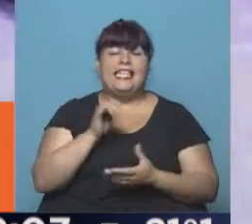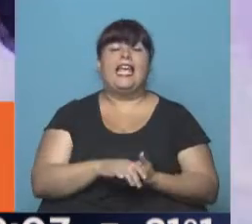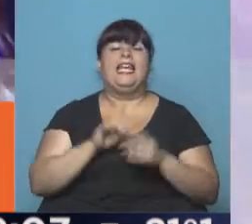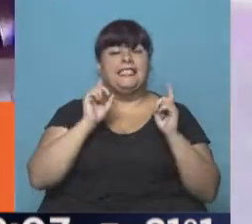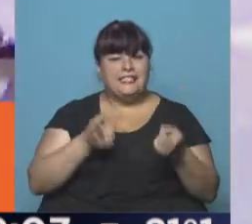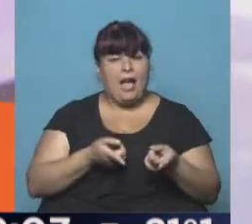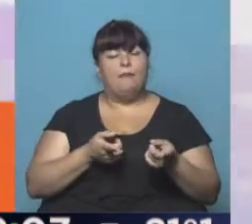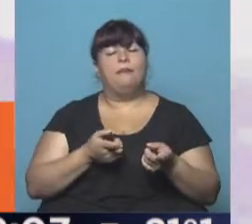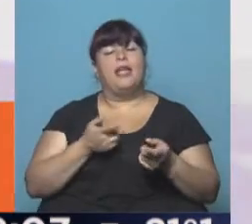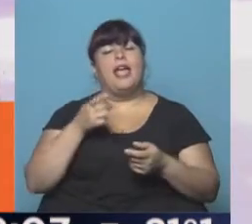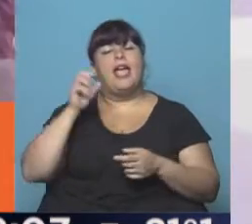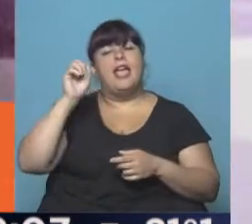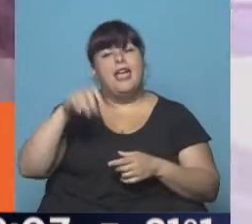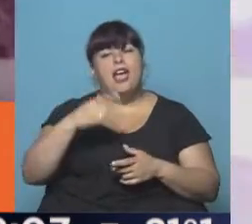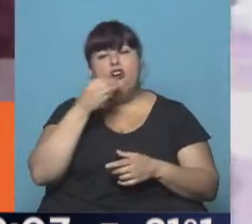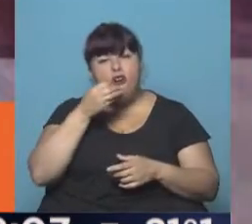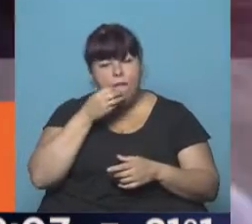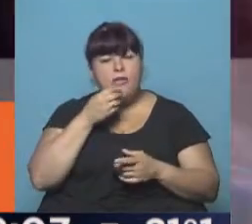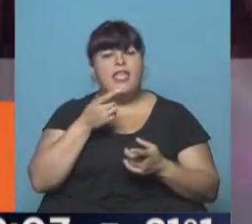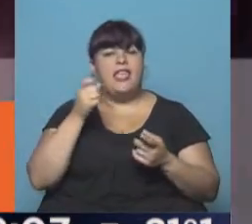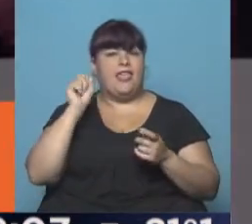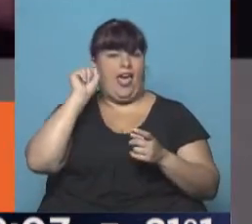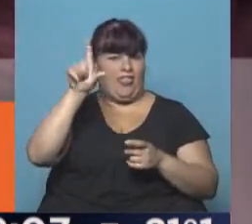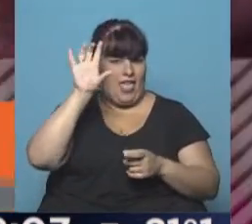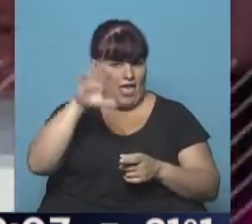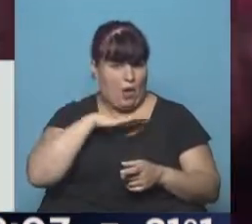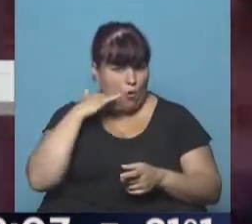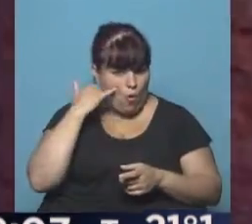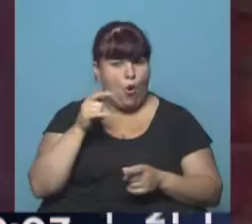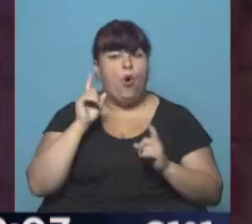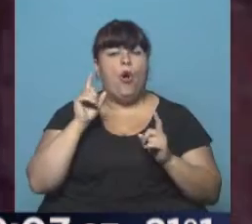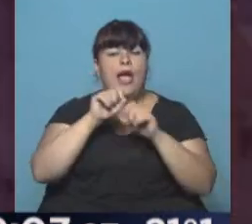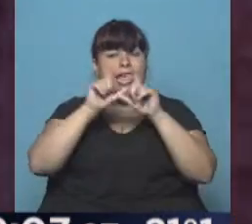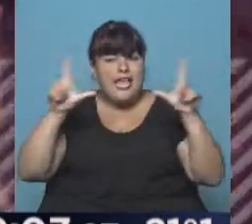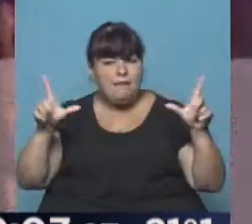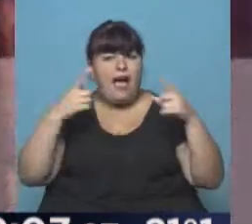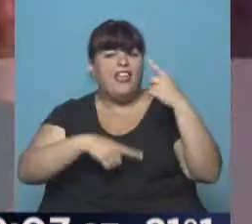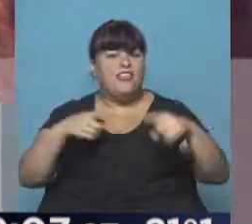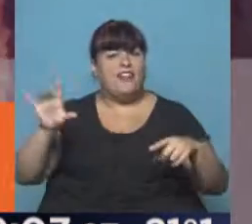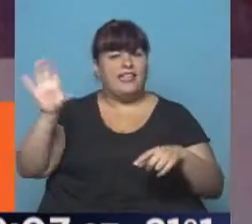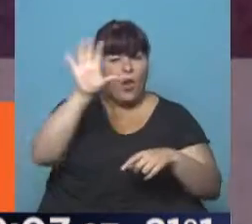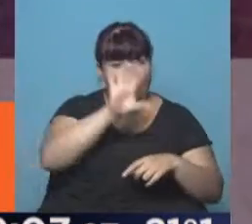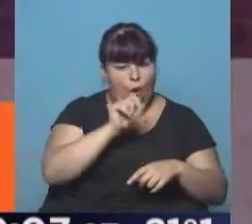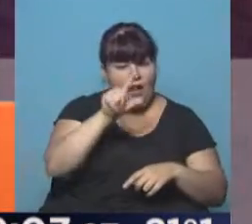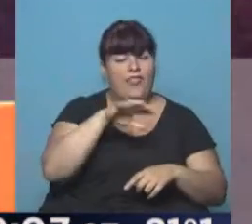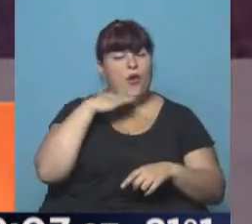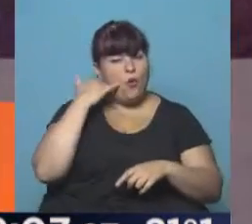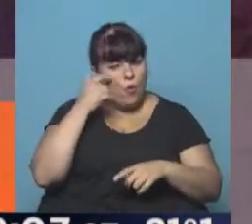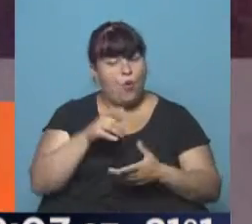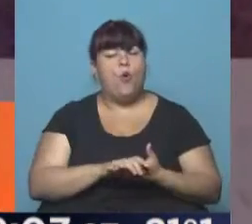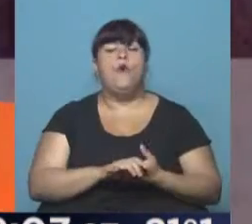también vamos a contar con un poco de gastronomía de nuestra provincia, imágenes de las distintas regiones que tiene nuestra